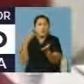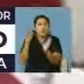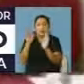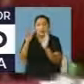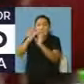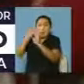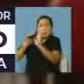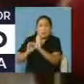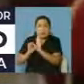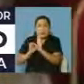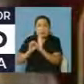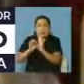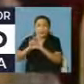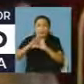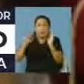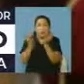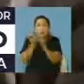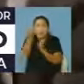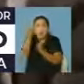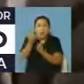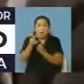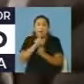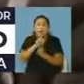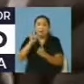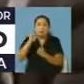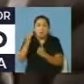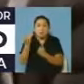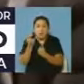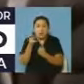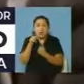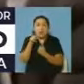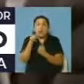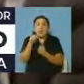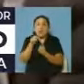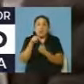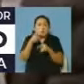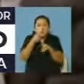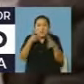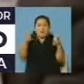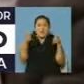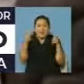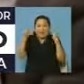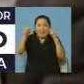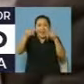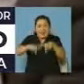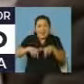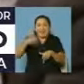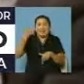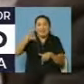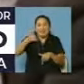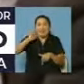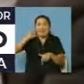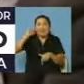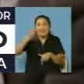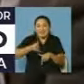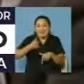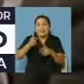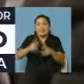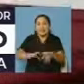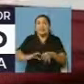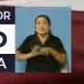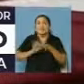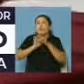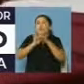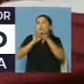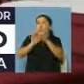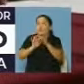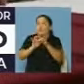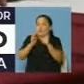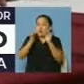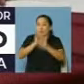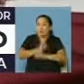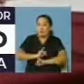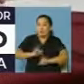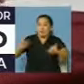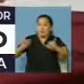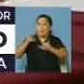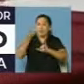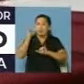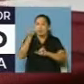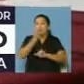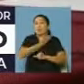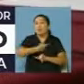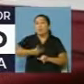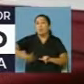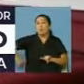países del mundo la tienen, y Argentina debe llegar ahí, y va a llegar de la mano de la política de movilidad eléctrica que anunció el presidente. Así